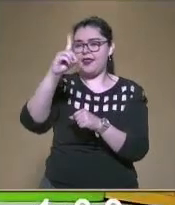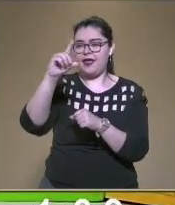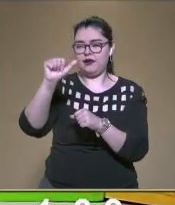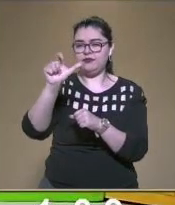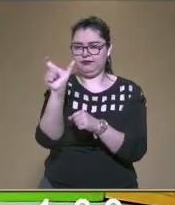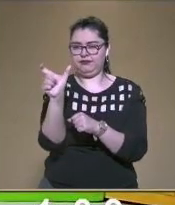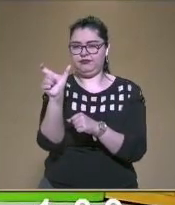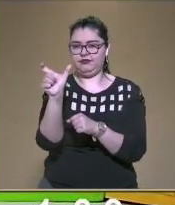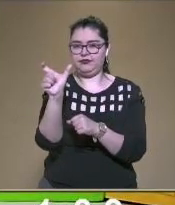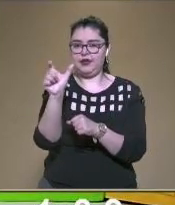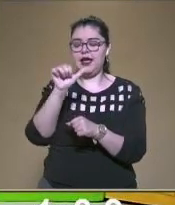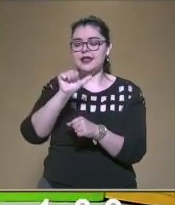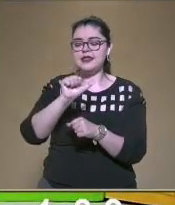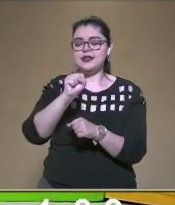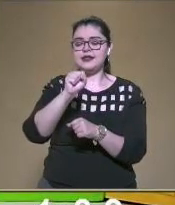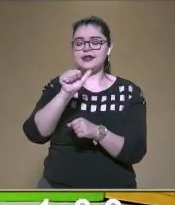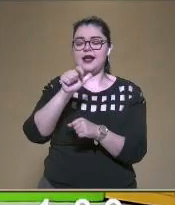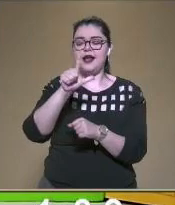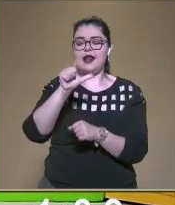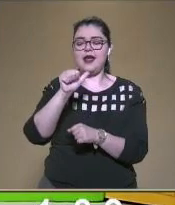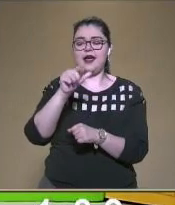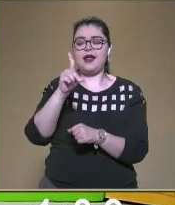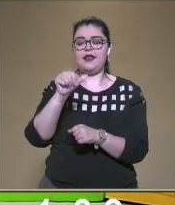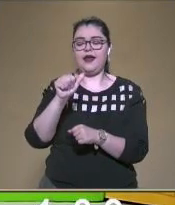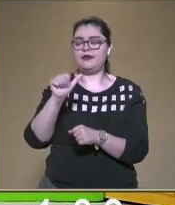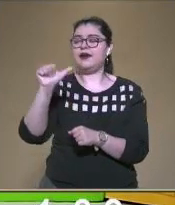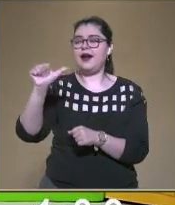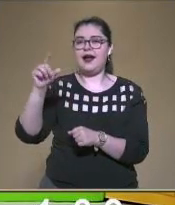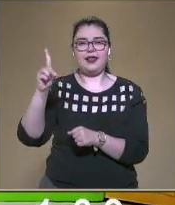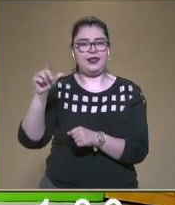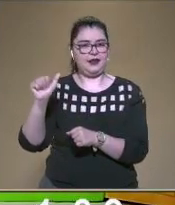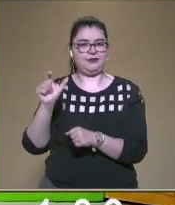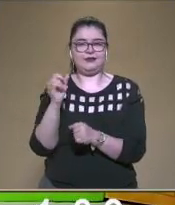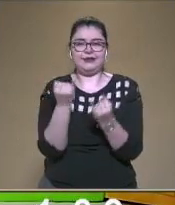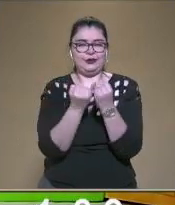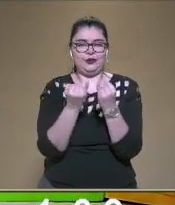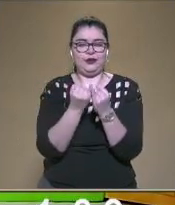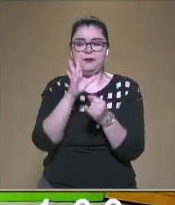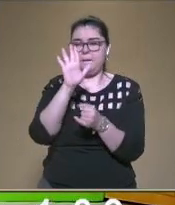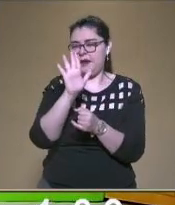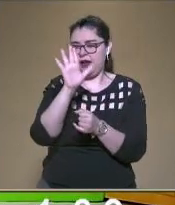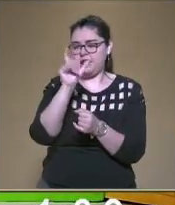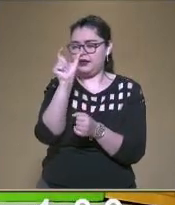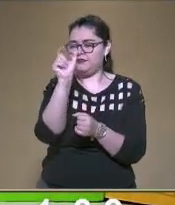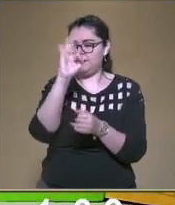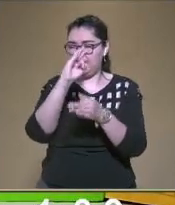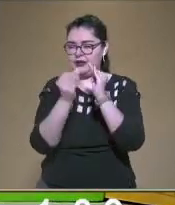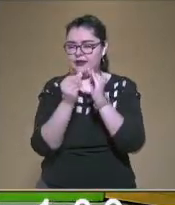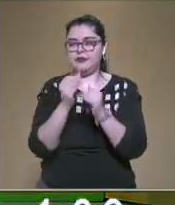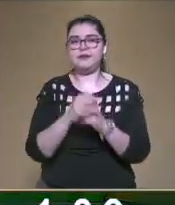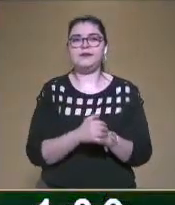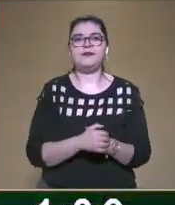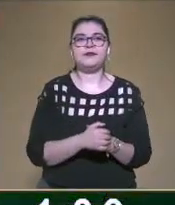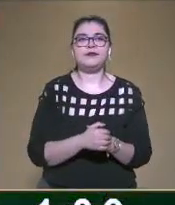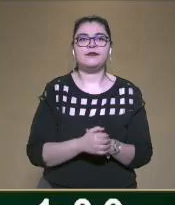donde termina igual, ¿verdad? Muy bien, también por ejemplo en la siguiente estrofa tenemos mar con cantar. Mar